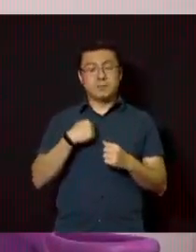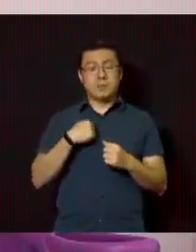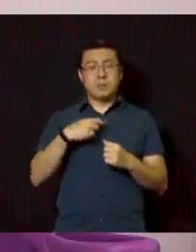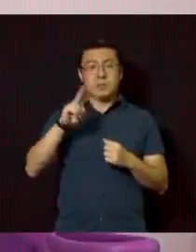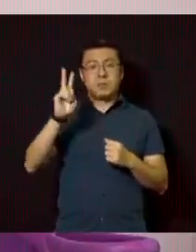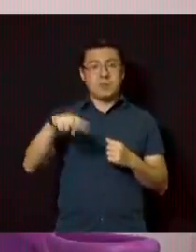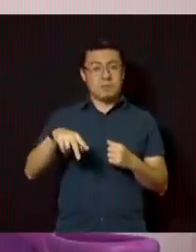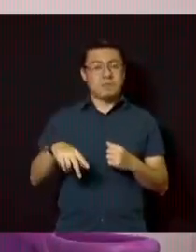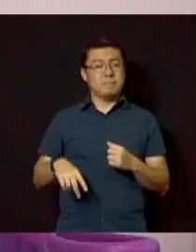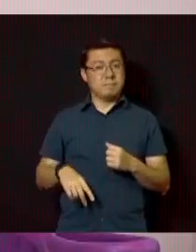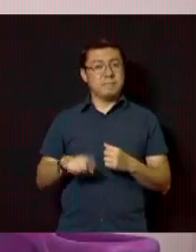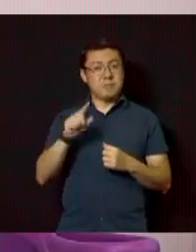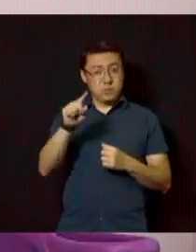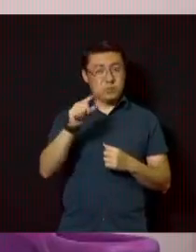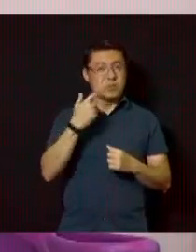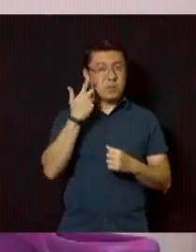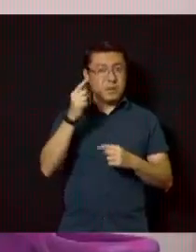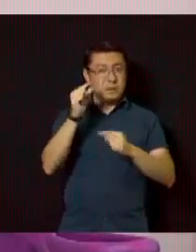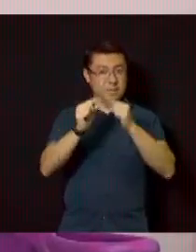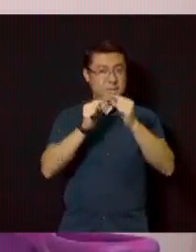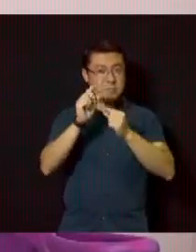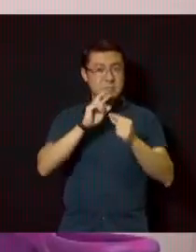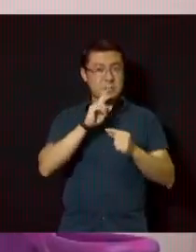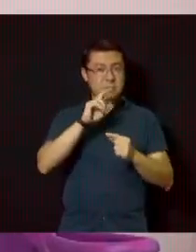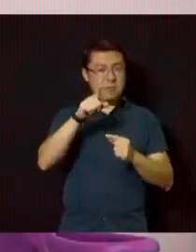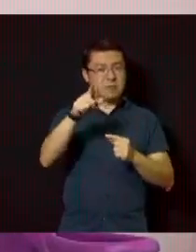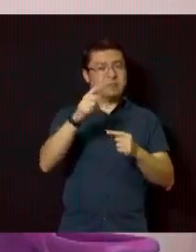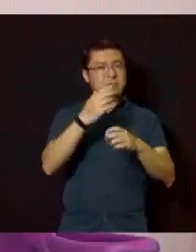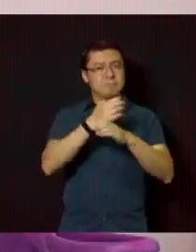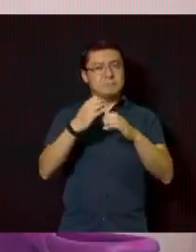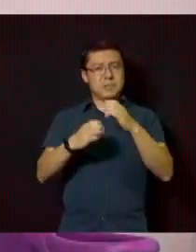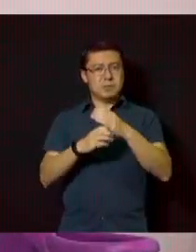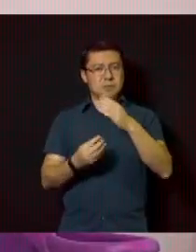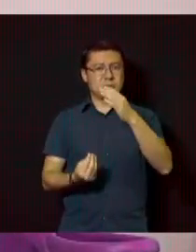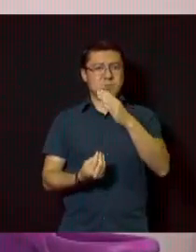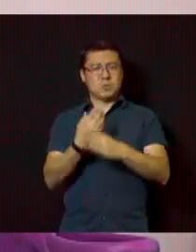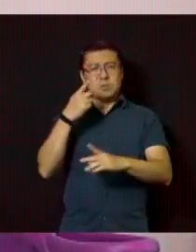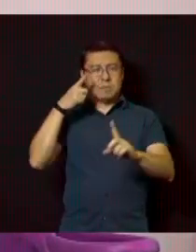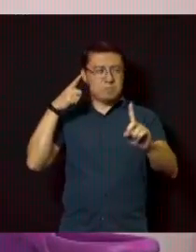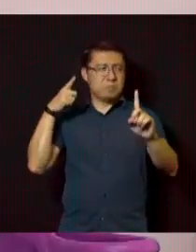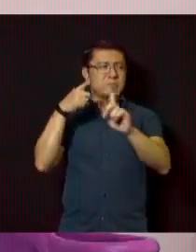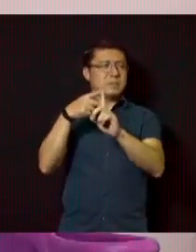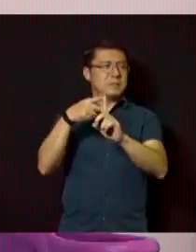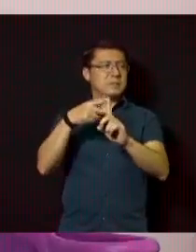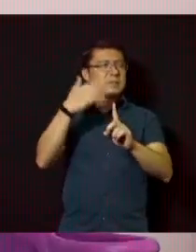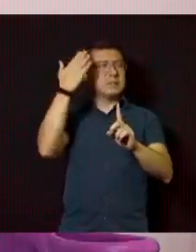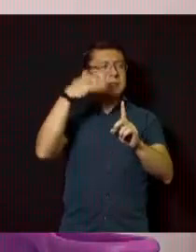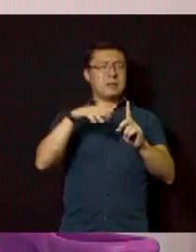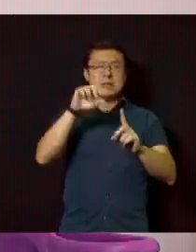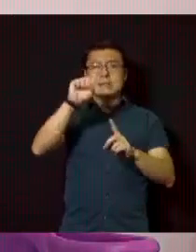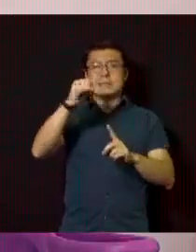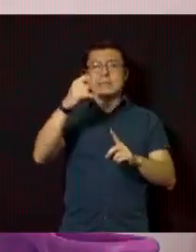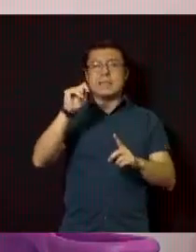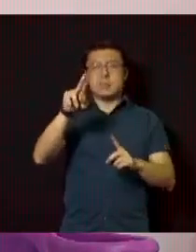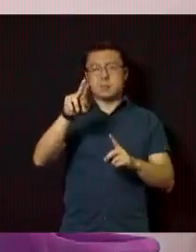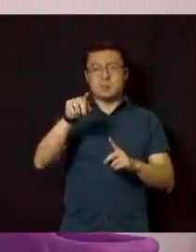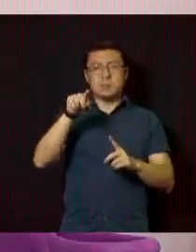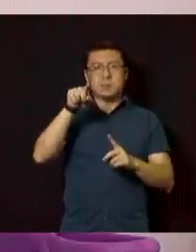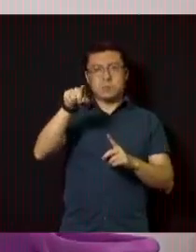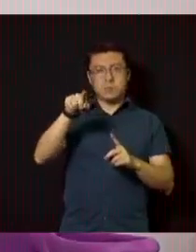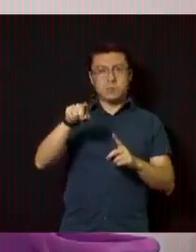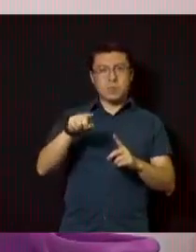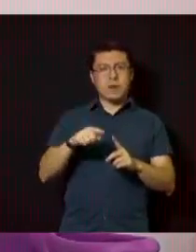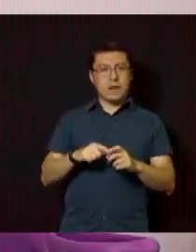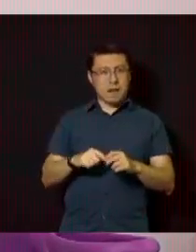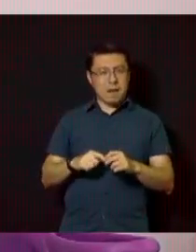va llevando a aprender cosas nuevas. Entonces, así es como arranco. Entonces, imagínate esto, cuando tú ves a Seitú, con todo lo que les acabo de